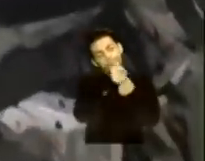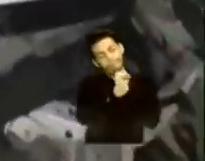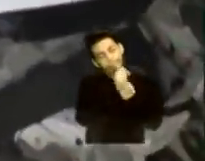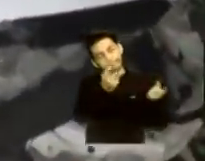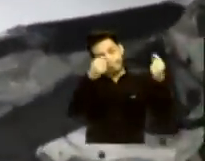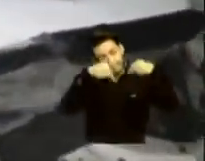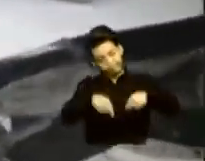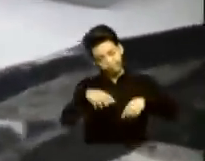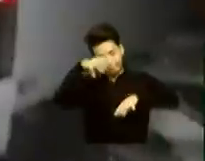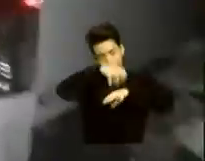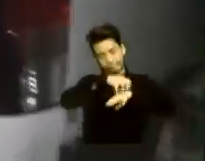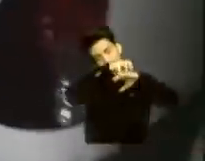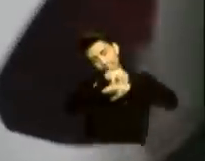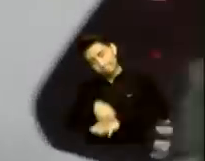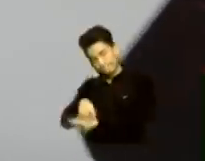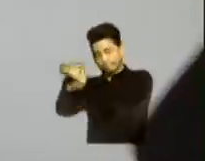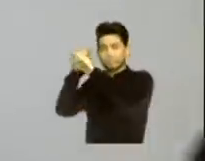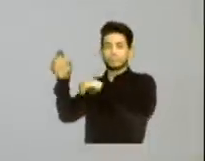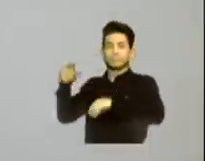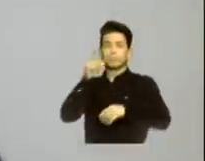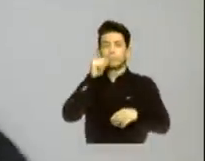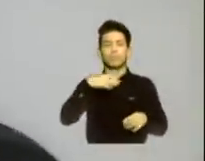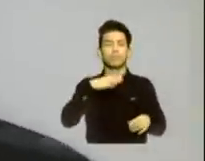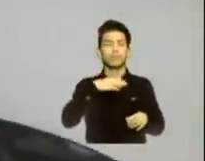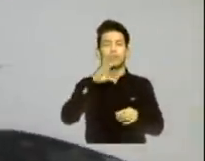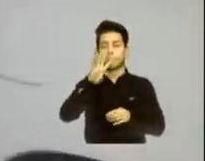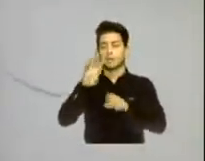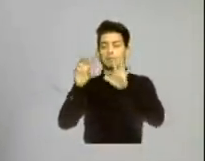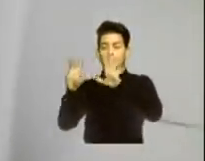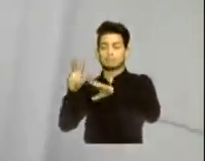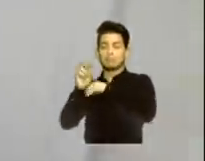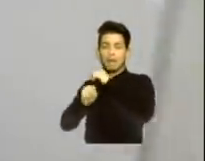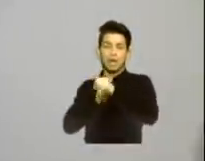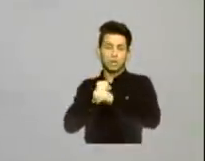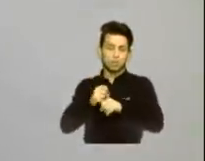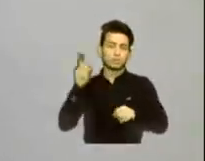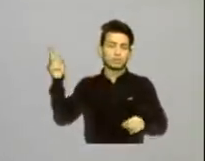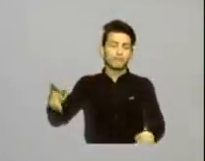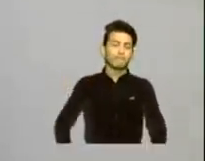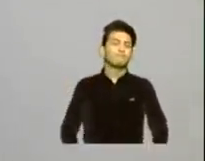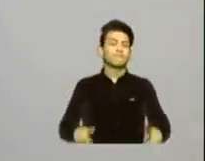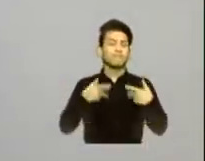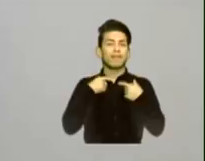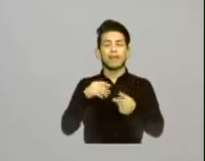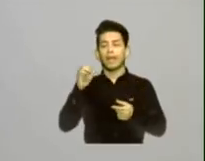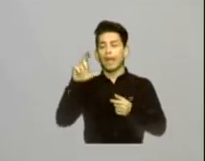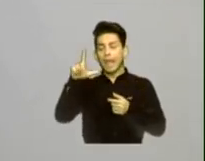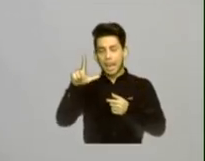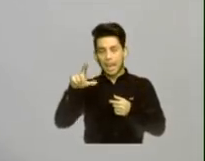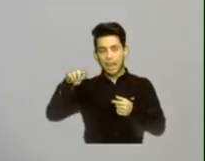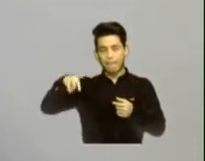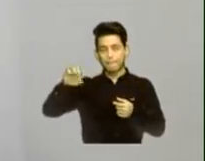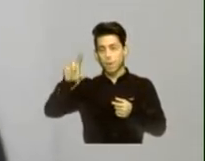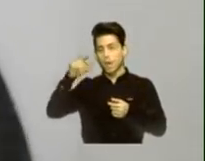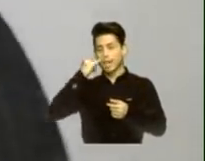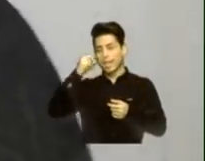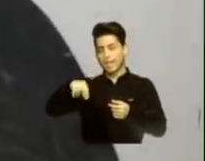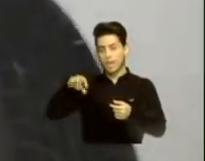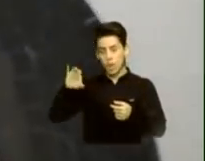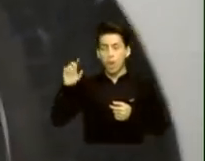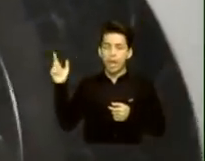47 años de edad, residente en el barrio El Molino de la zona 4 de Chiquimula, piloto del vehículo tipo pick-up color